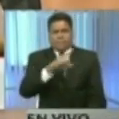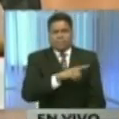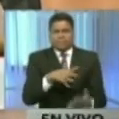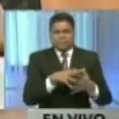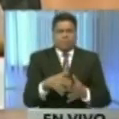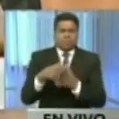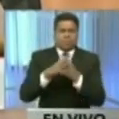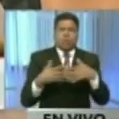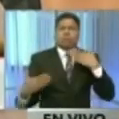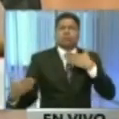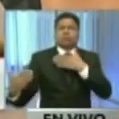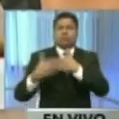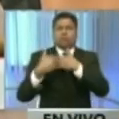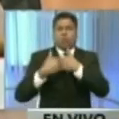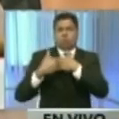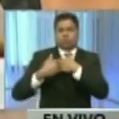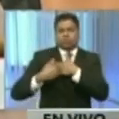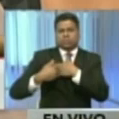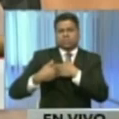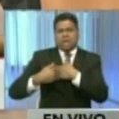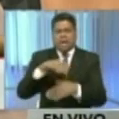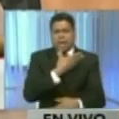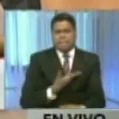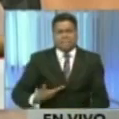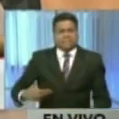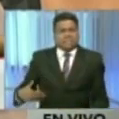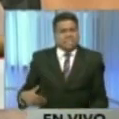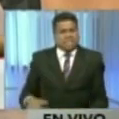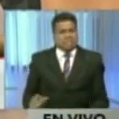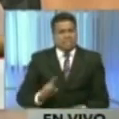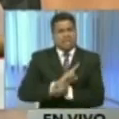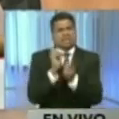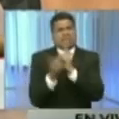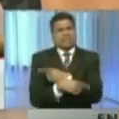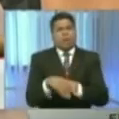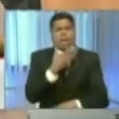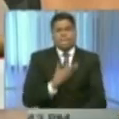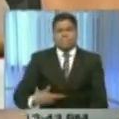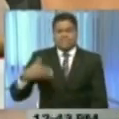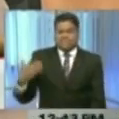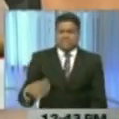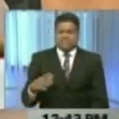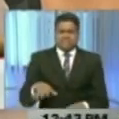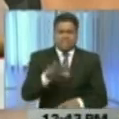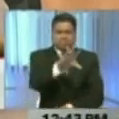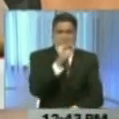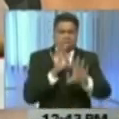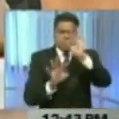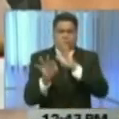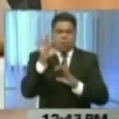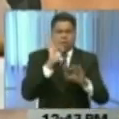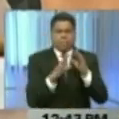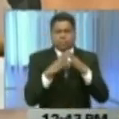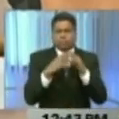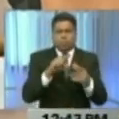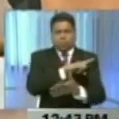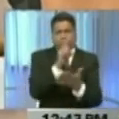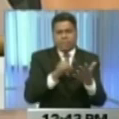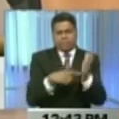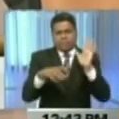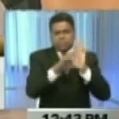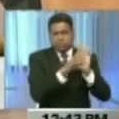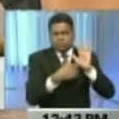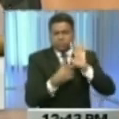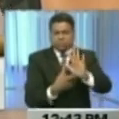presidente Maduro, de cambiar al presidente Maduro, que es el presidente legítimo y constitucional de esta república